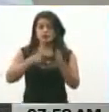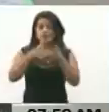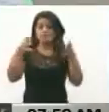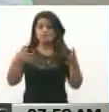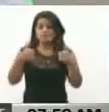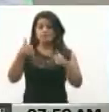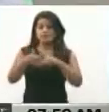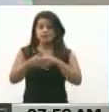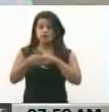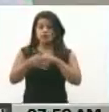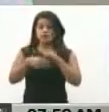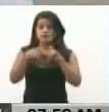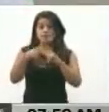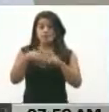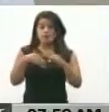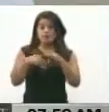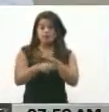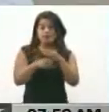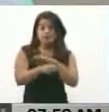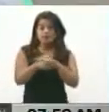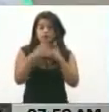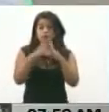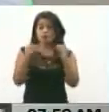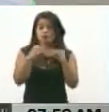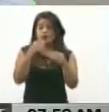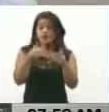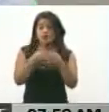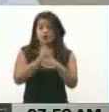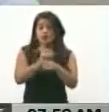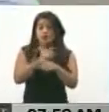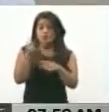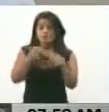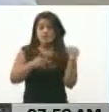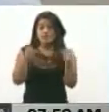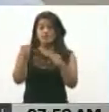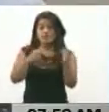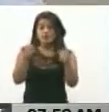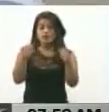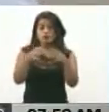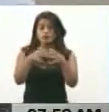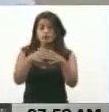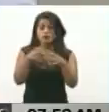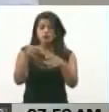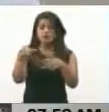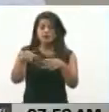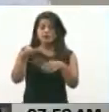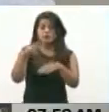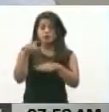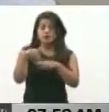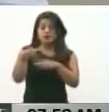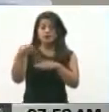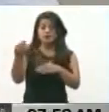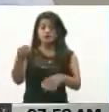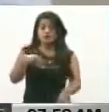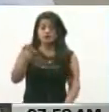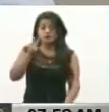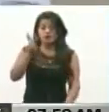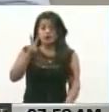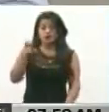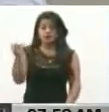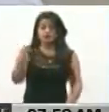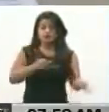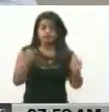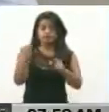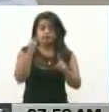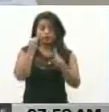y precisamente poder incorporar en corto plazo a operadoras regionales, fundaciones comunitarias y seguir hacia